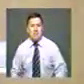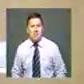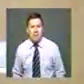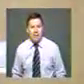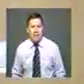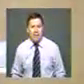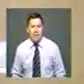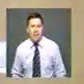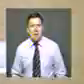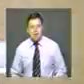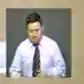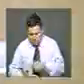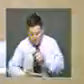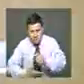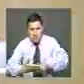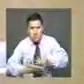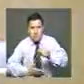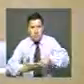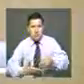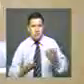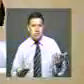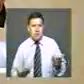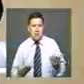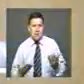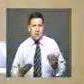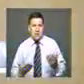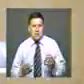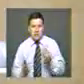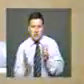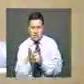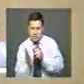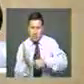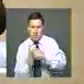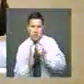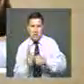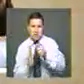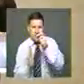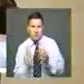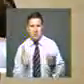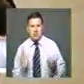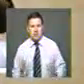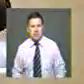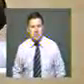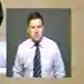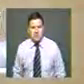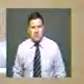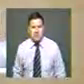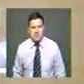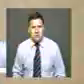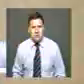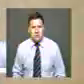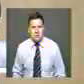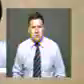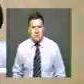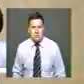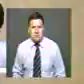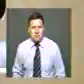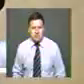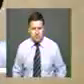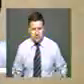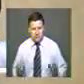esto contrato un contrato con la forma del contrato civil, del contrato de matrimonio